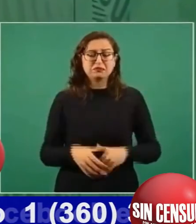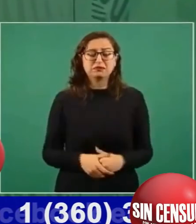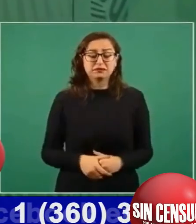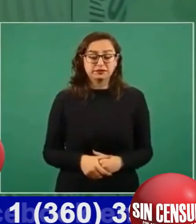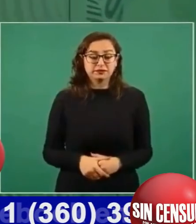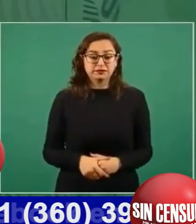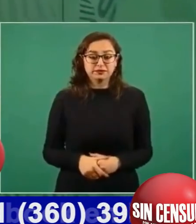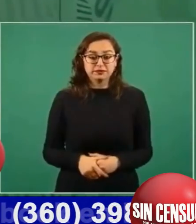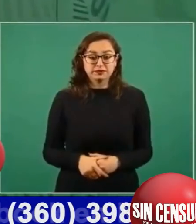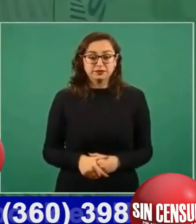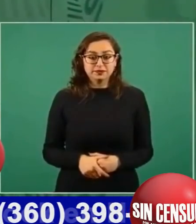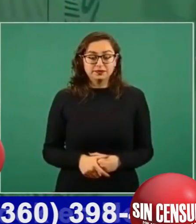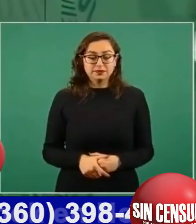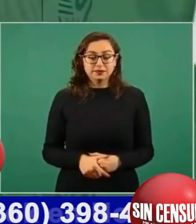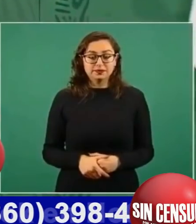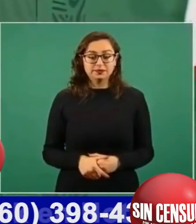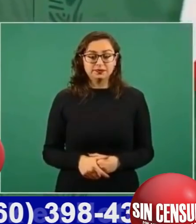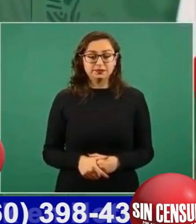Y como en efecto